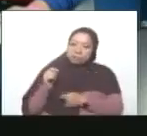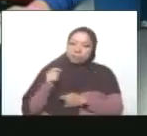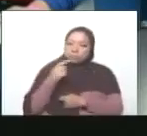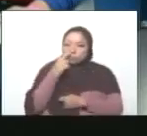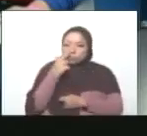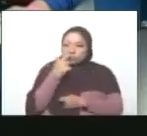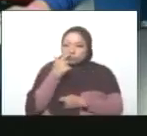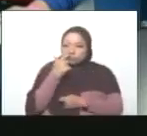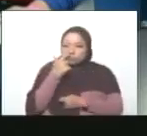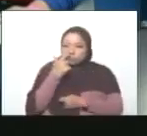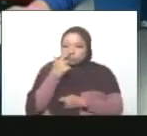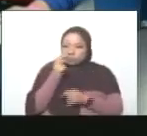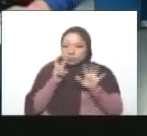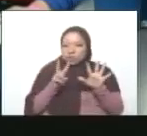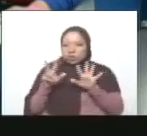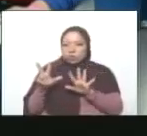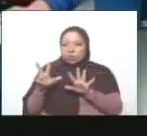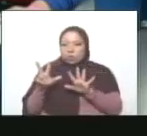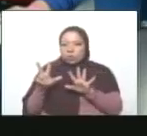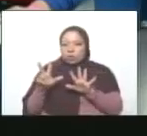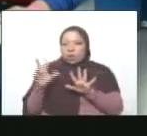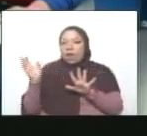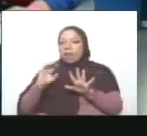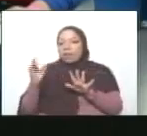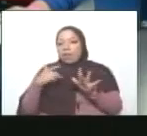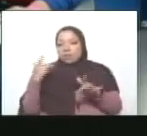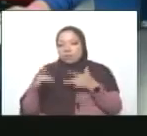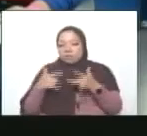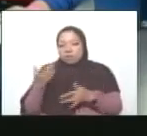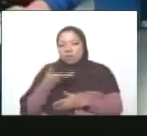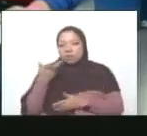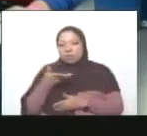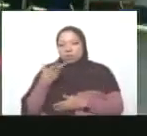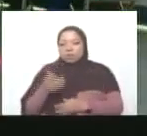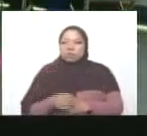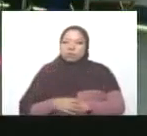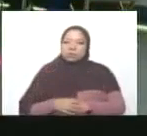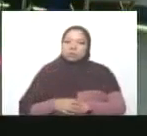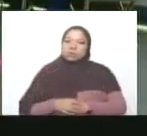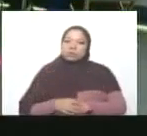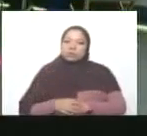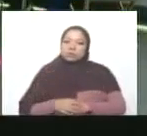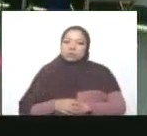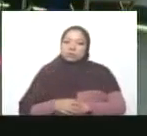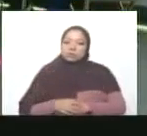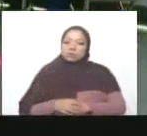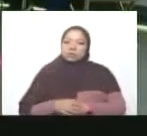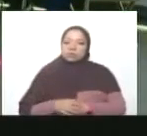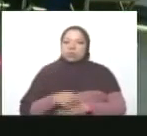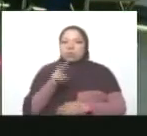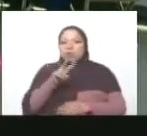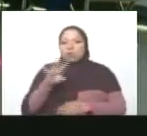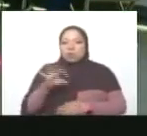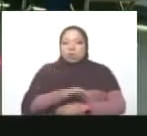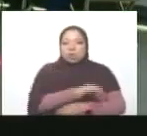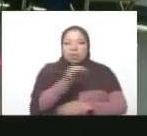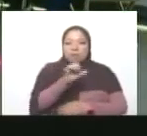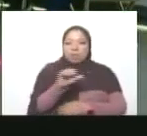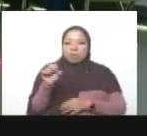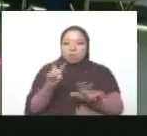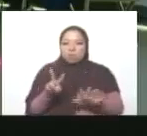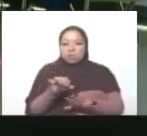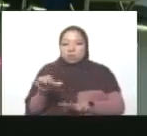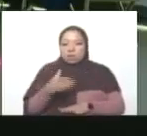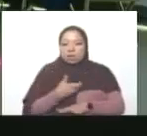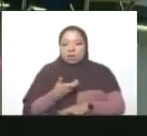de 78. Tremenda actividad, ¿oíste? Es una actividad, un 24-7 de nuestra alcaldesa